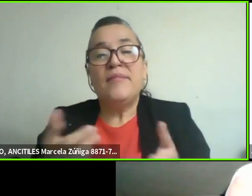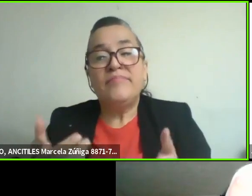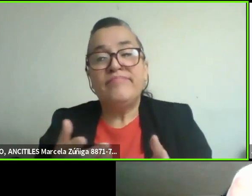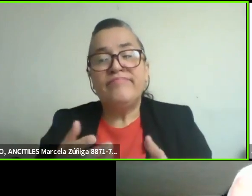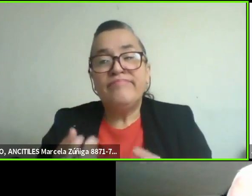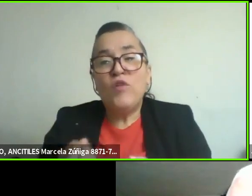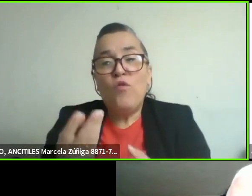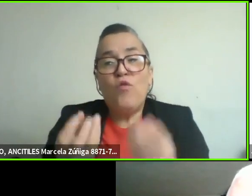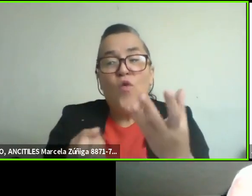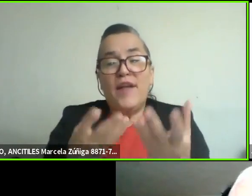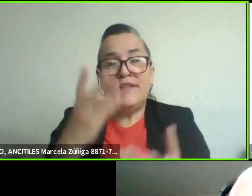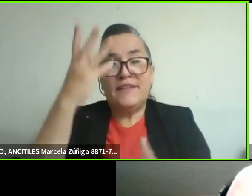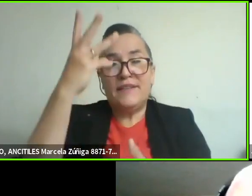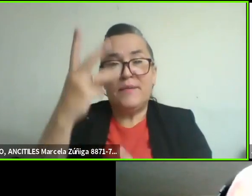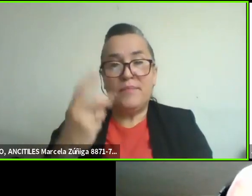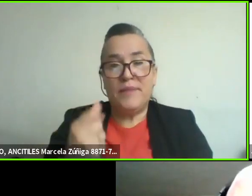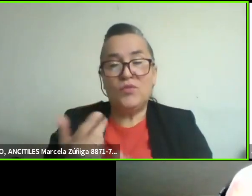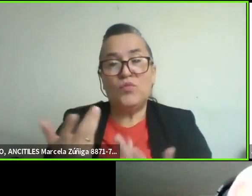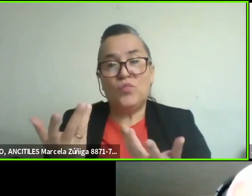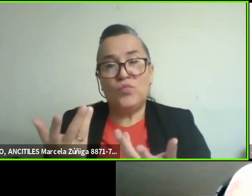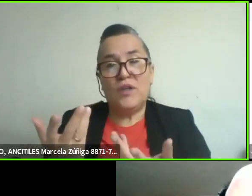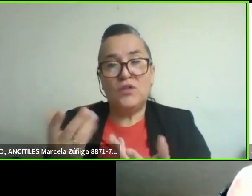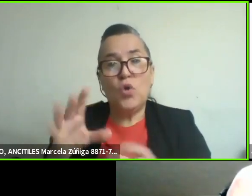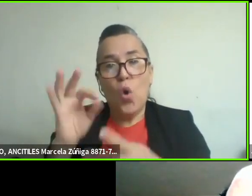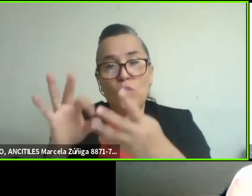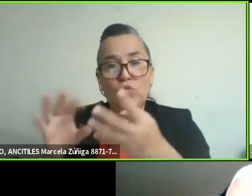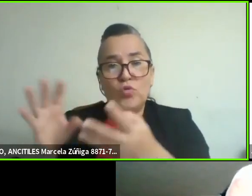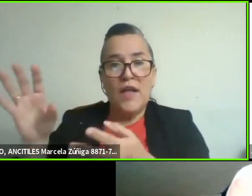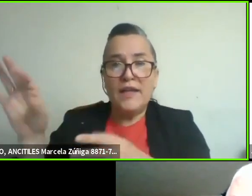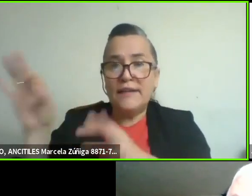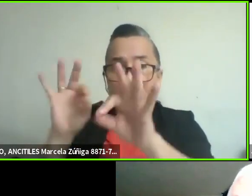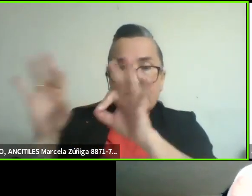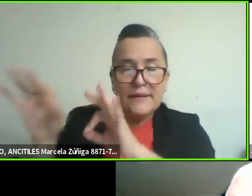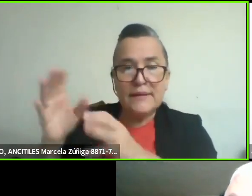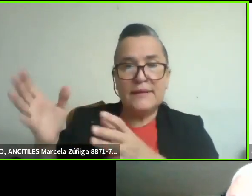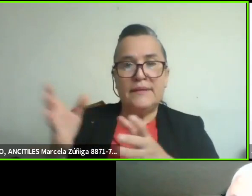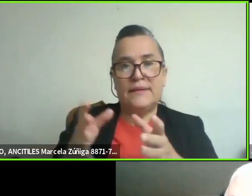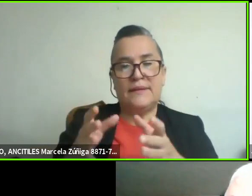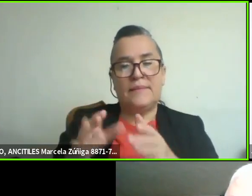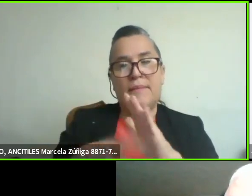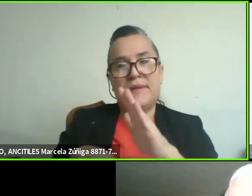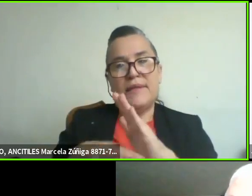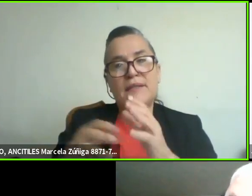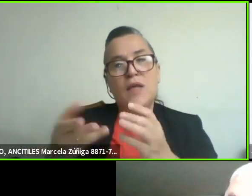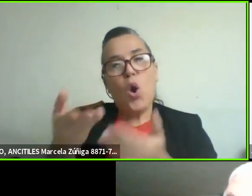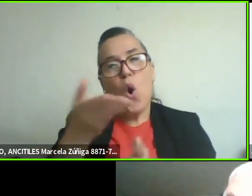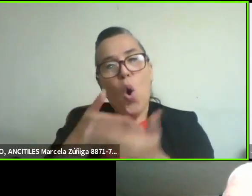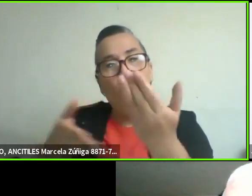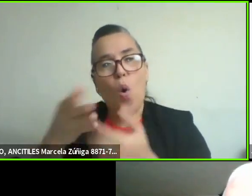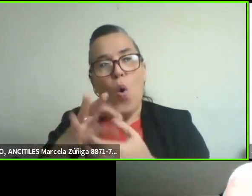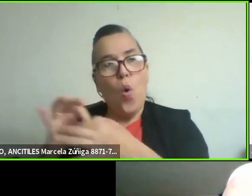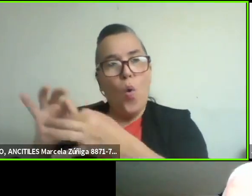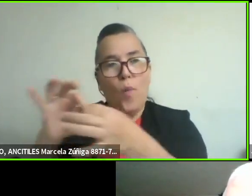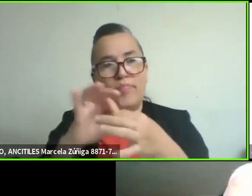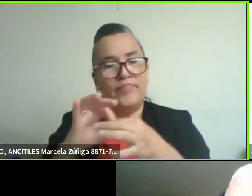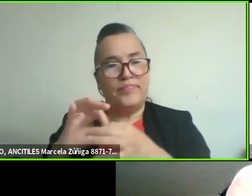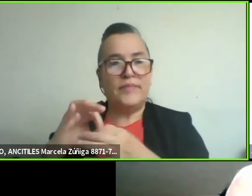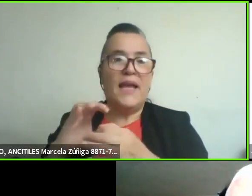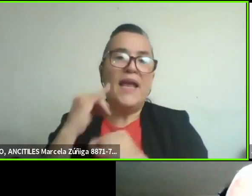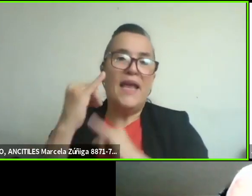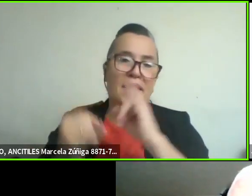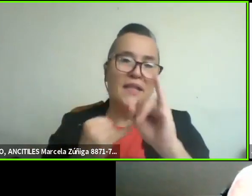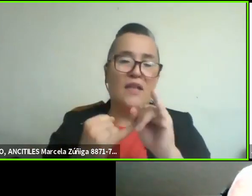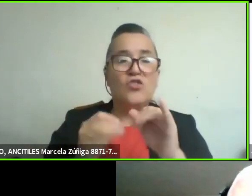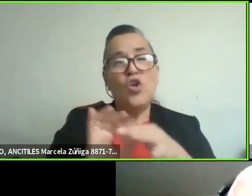de presupuesto opcionales alternativas sobre todo basadas en cooperación internacional y en relación con otros sectores